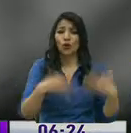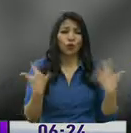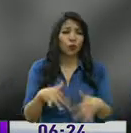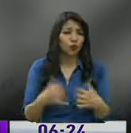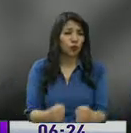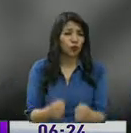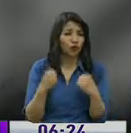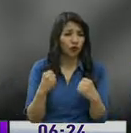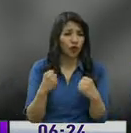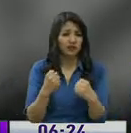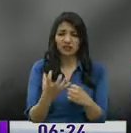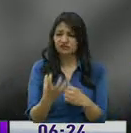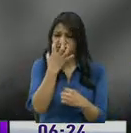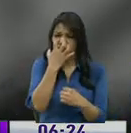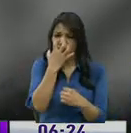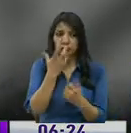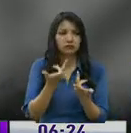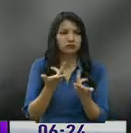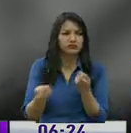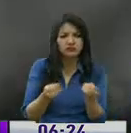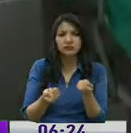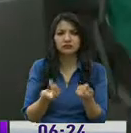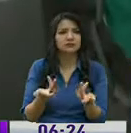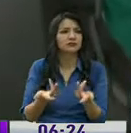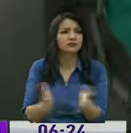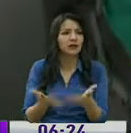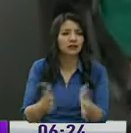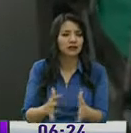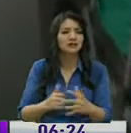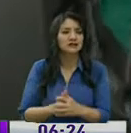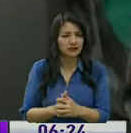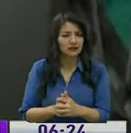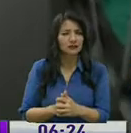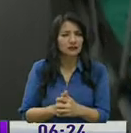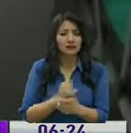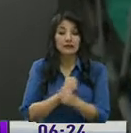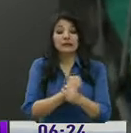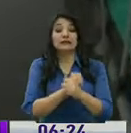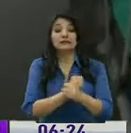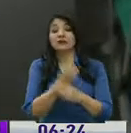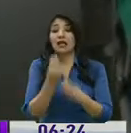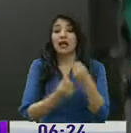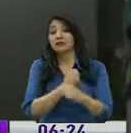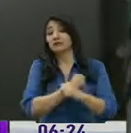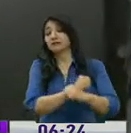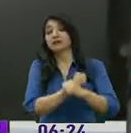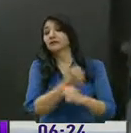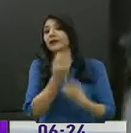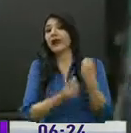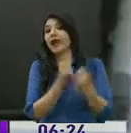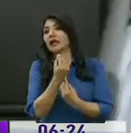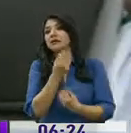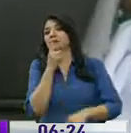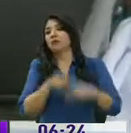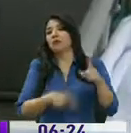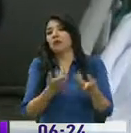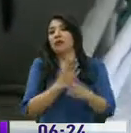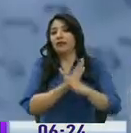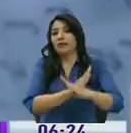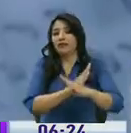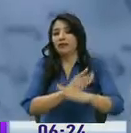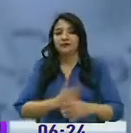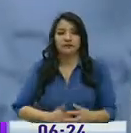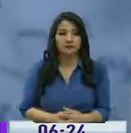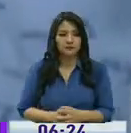de manera furiosa e incontrolable frente a la impotencia de su víctima, que muy poco podía hacer para defenderse.